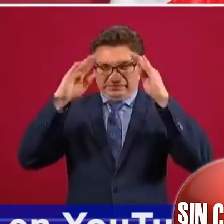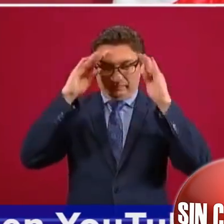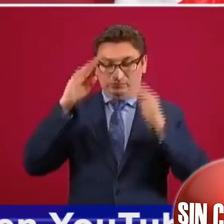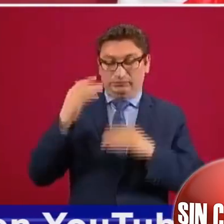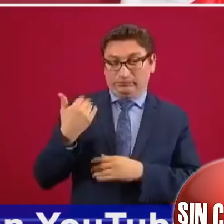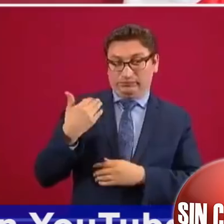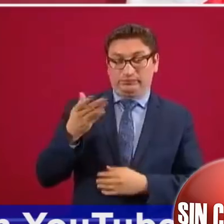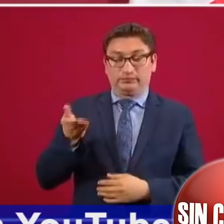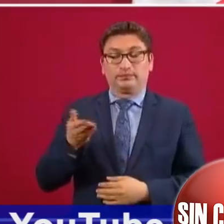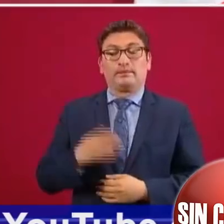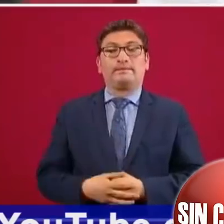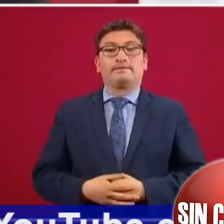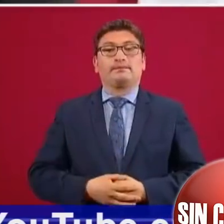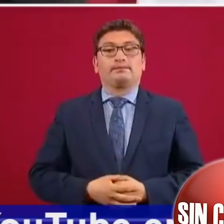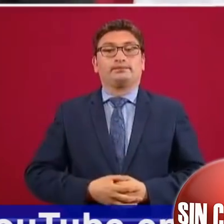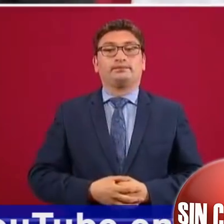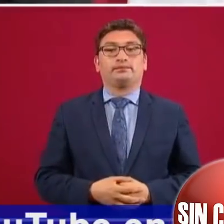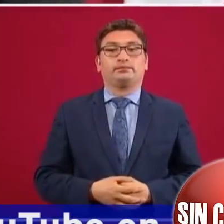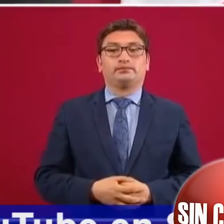y